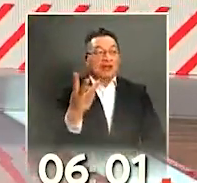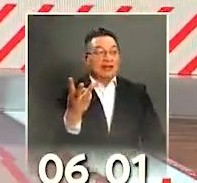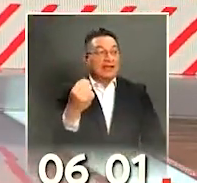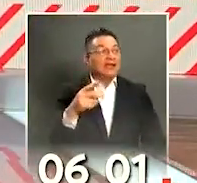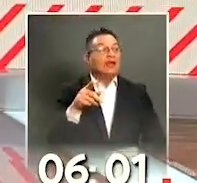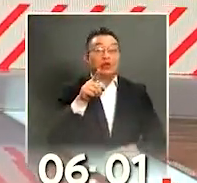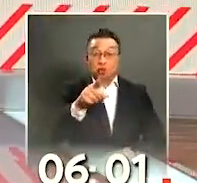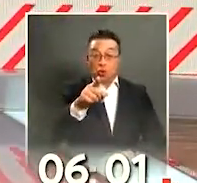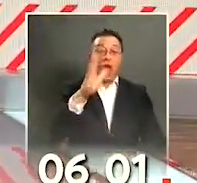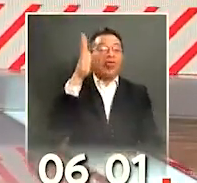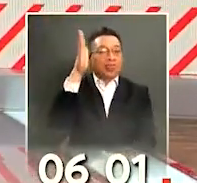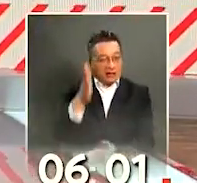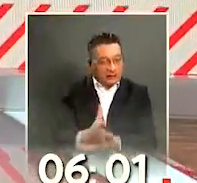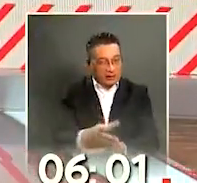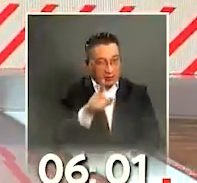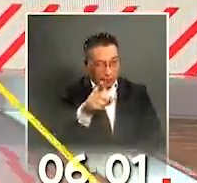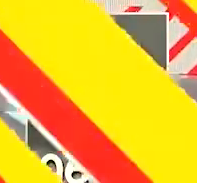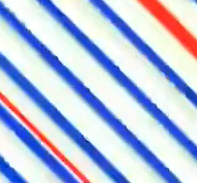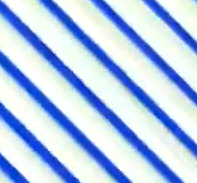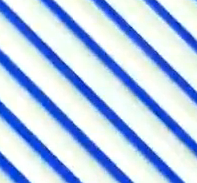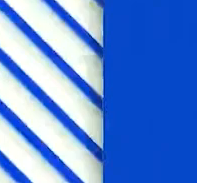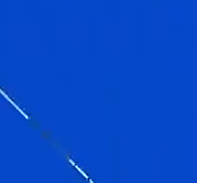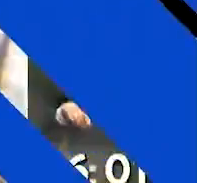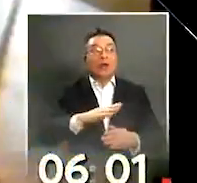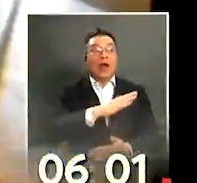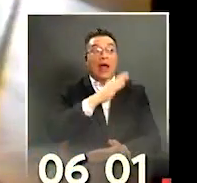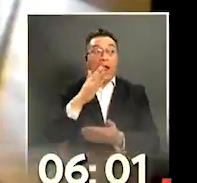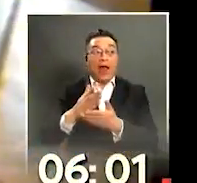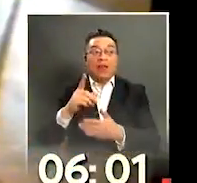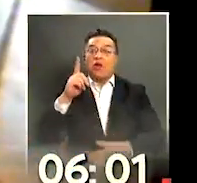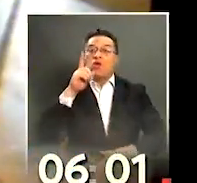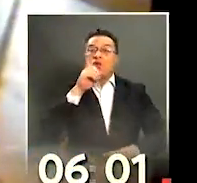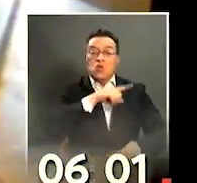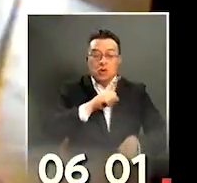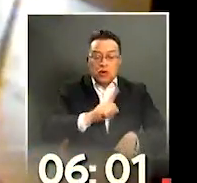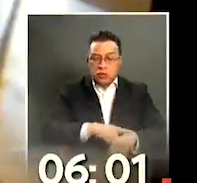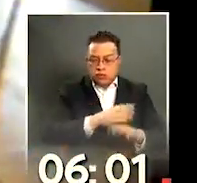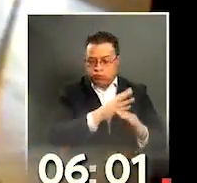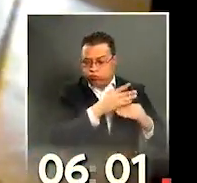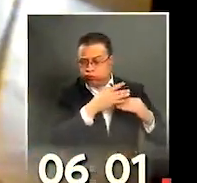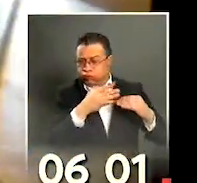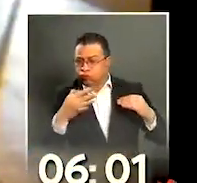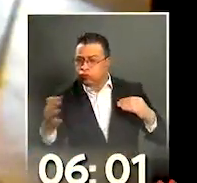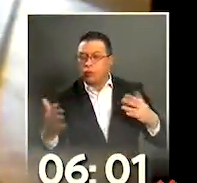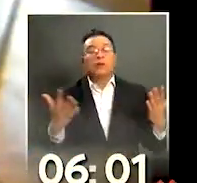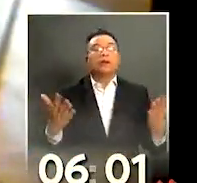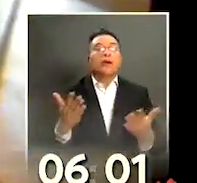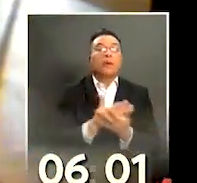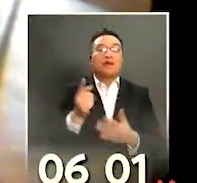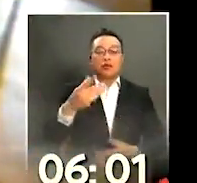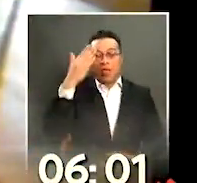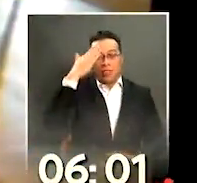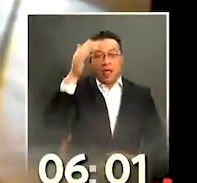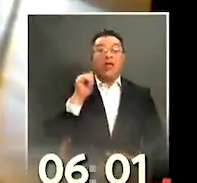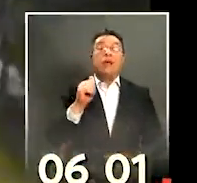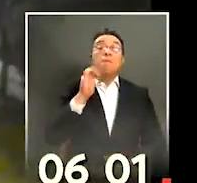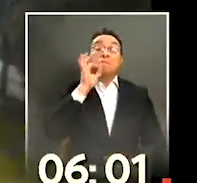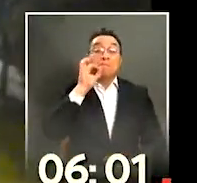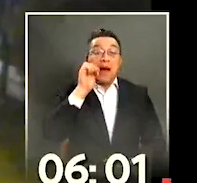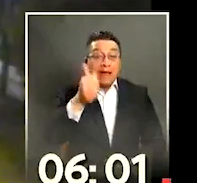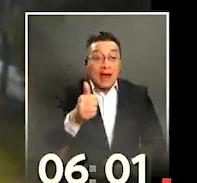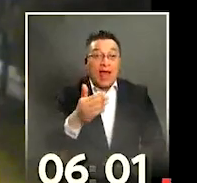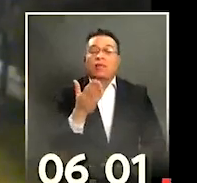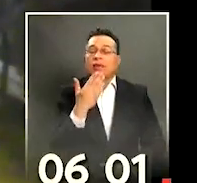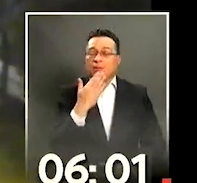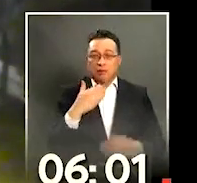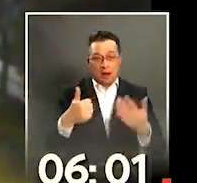por supuesto, vamos a estar hasta que las velas no ardan, llevándole toda la información de lo que ocurre en este día y mañana también, a la misma hora, a las 6